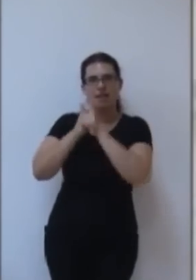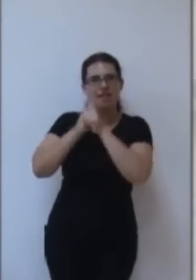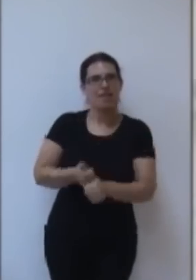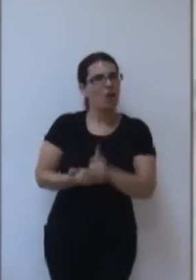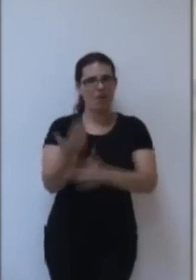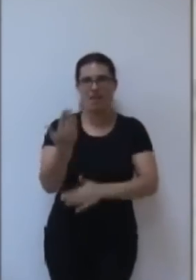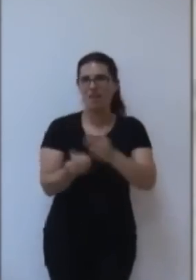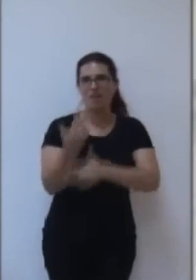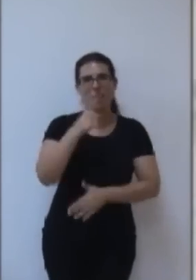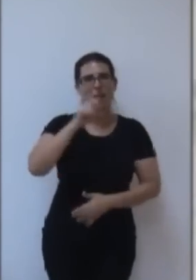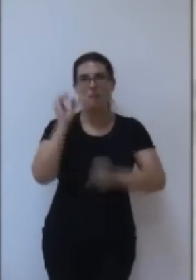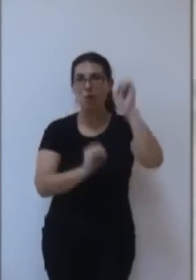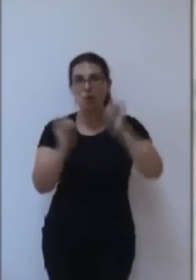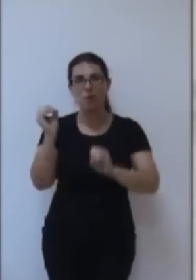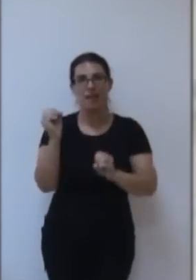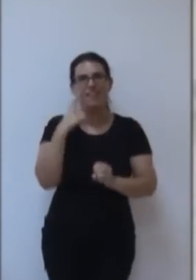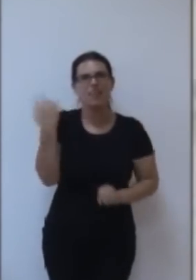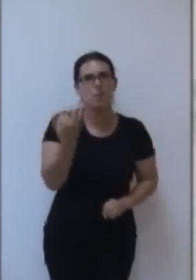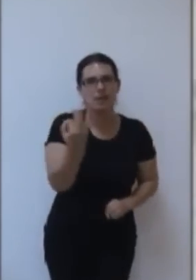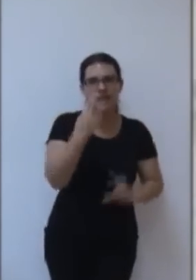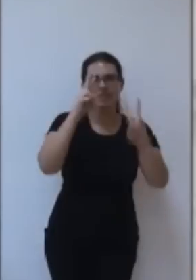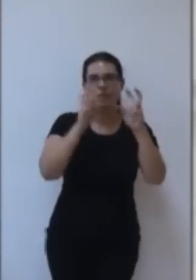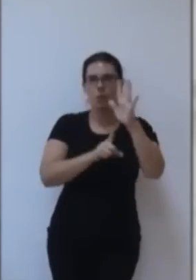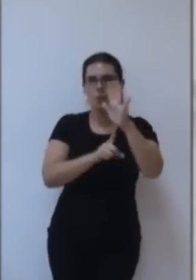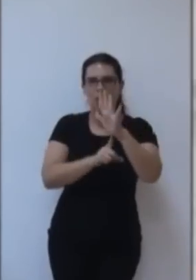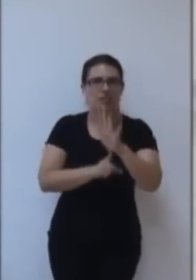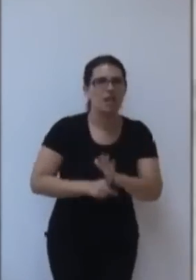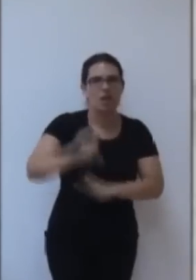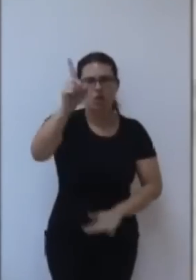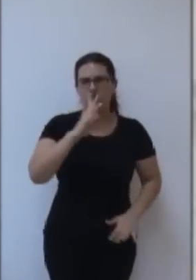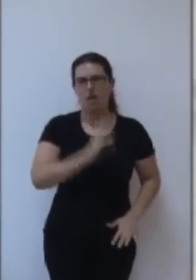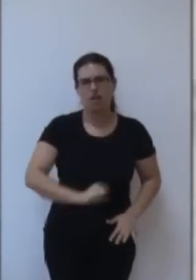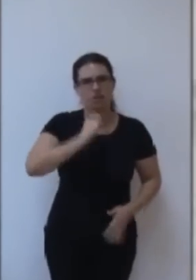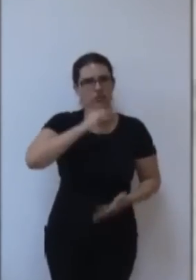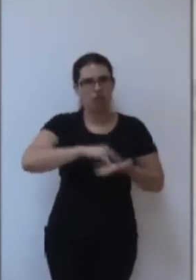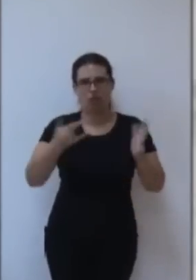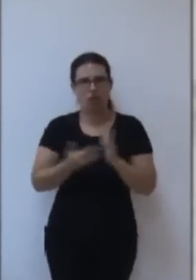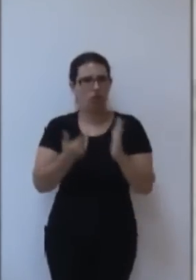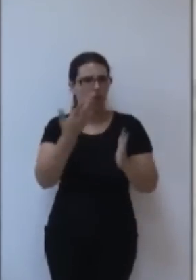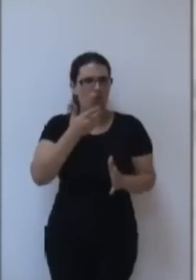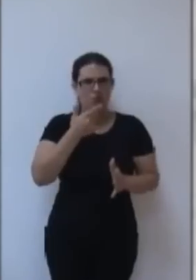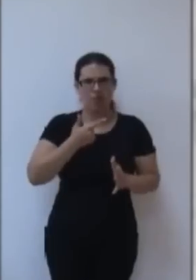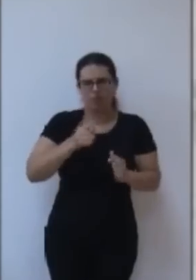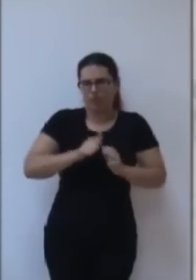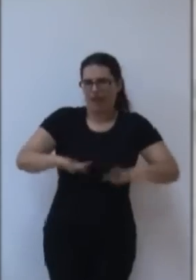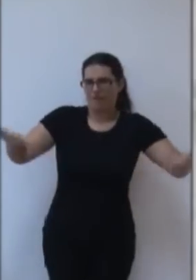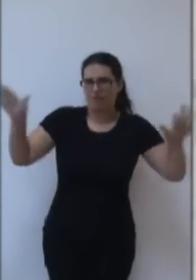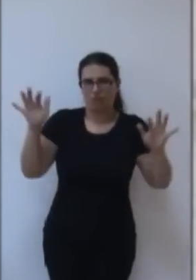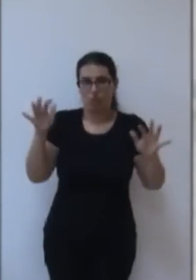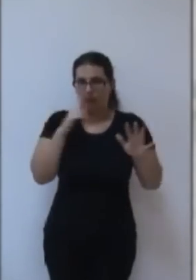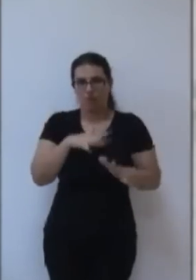al 100%, lo que está ocurriendo de desarrollo tan magnífico, tecnológico, de conocimiento, etcétera, etcétera.